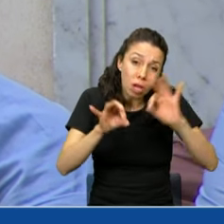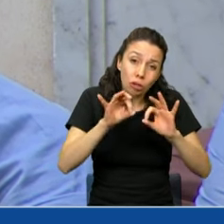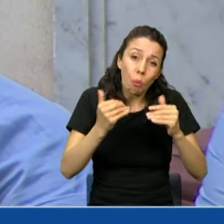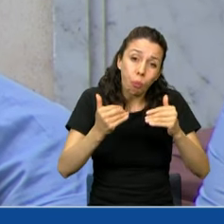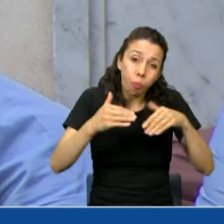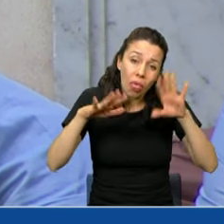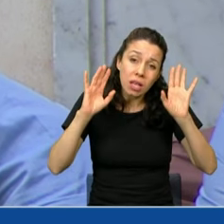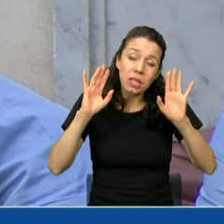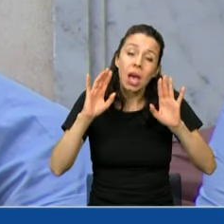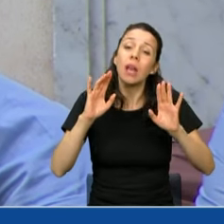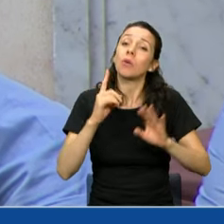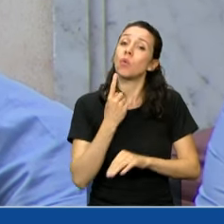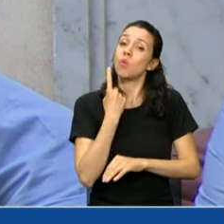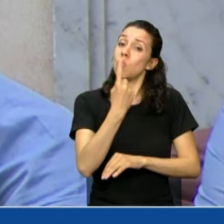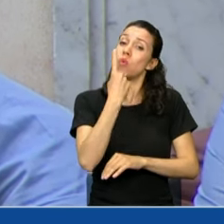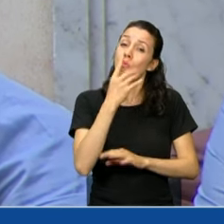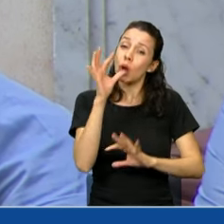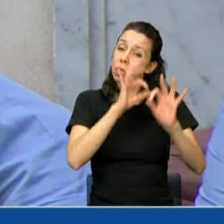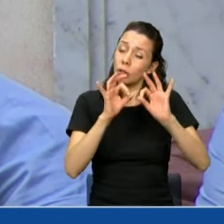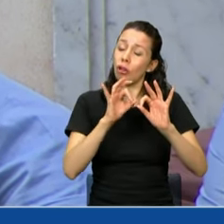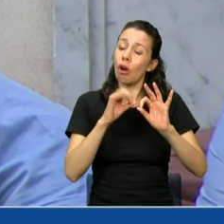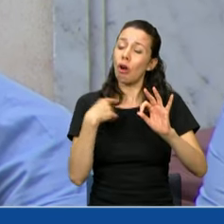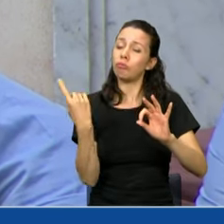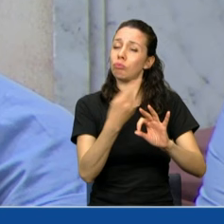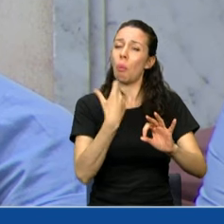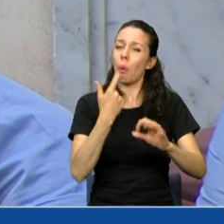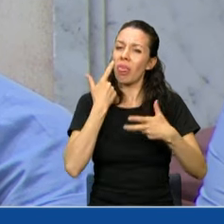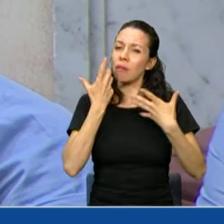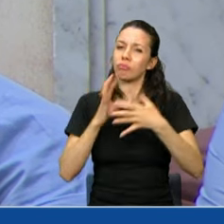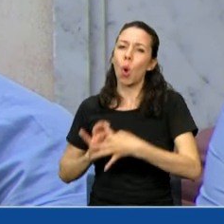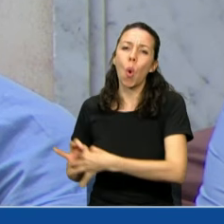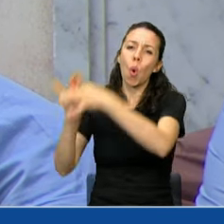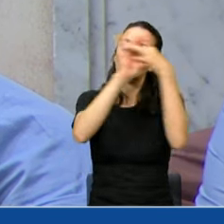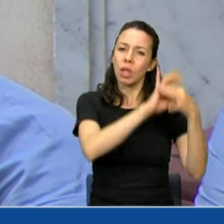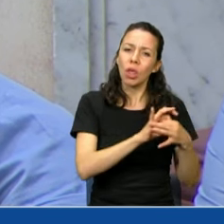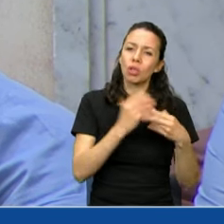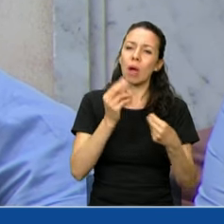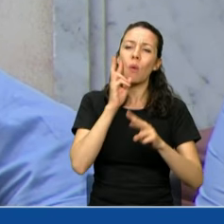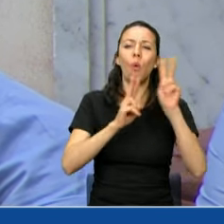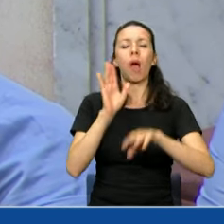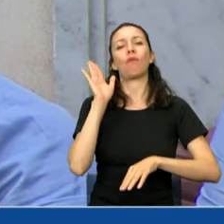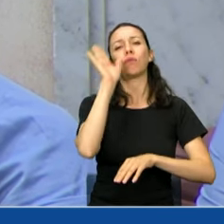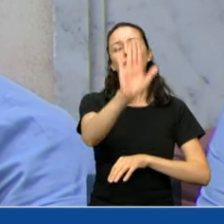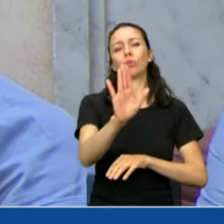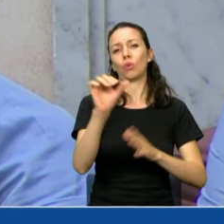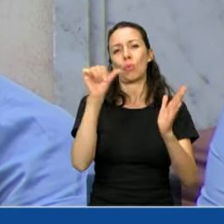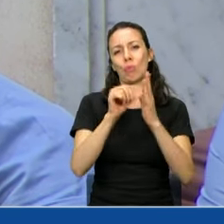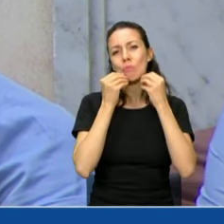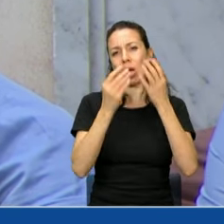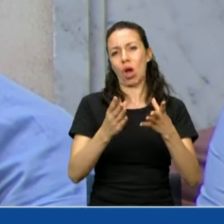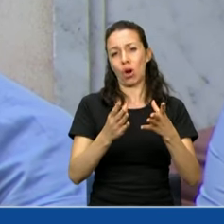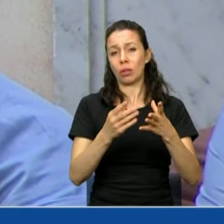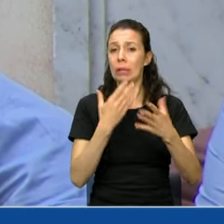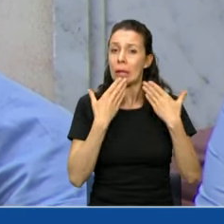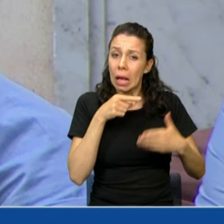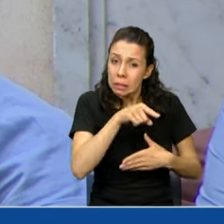ser Unidos en función de lo que se viene y el país que viene para adelante Esto va a generar trabajo va a